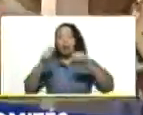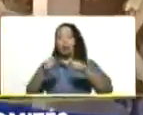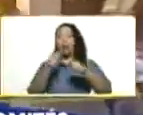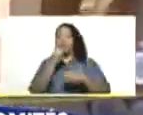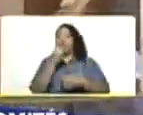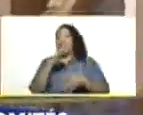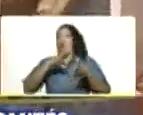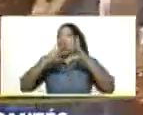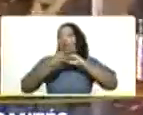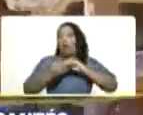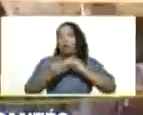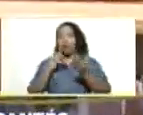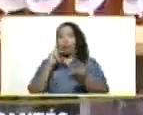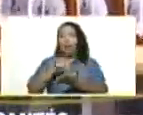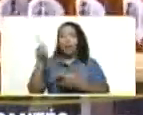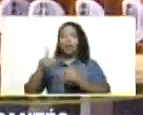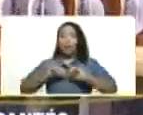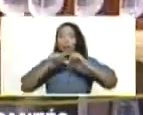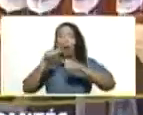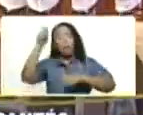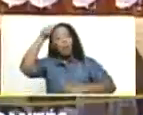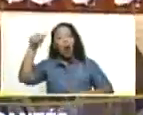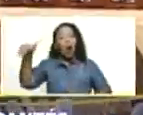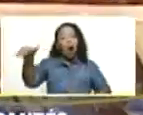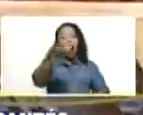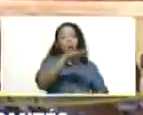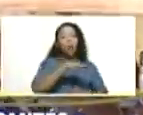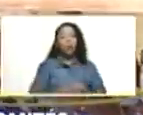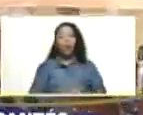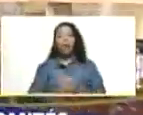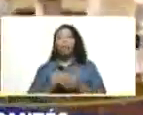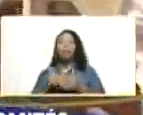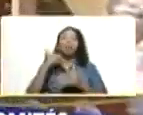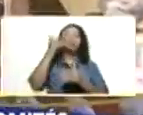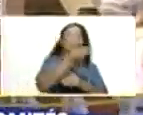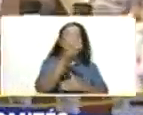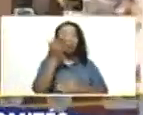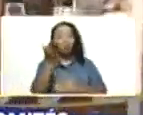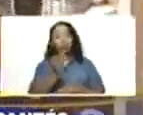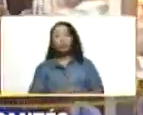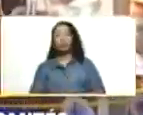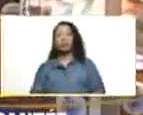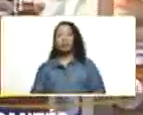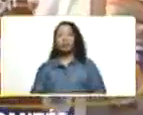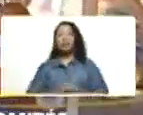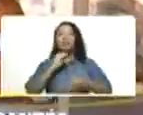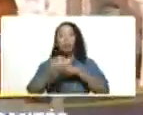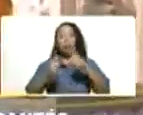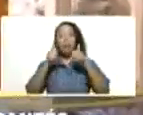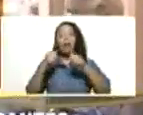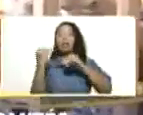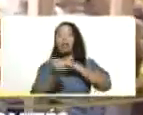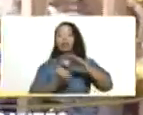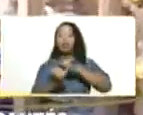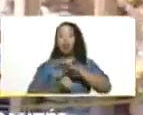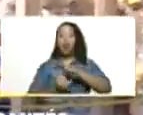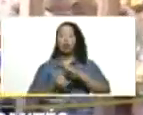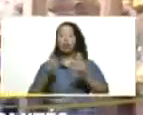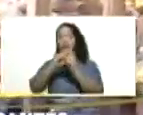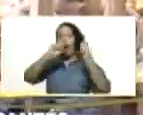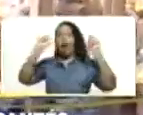CLAC que surgió de aquella iniciativa del pueblo, que luego, bueno, usted tuvo a bien institucionalizarlo, lo convirtió